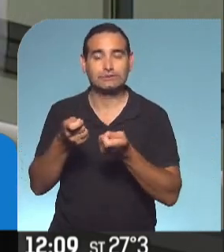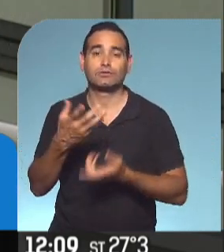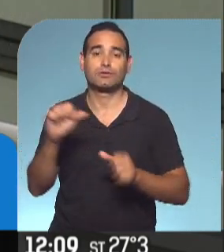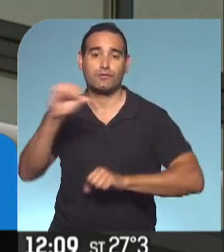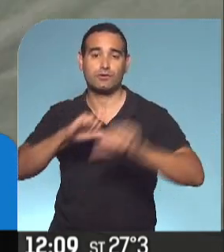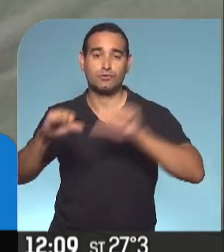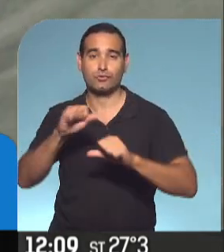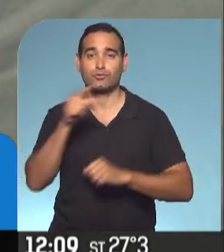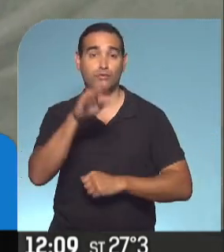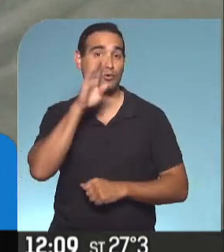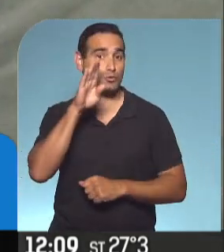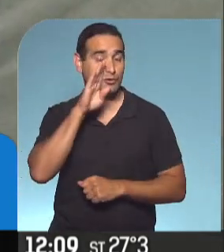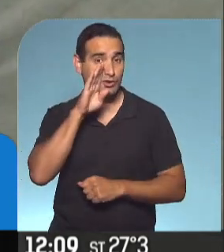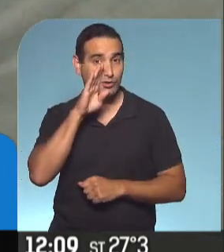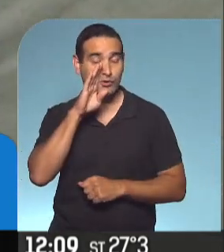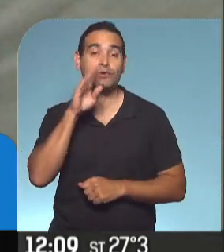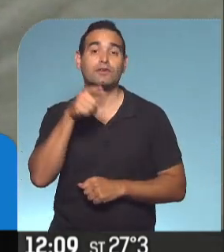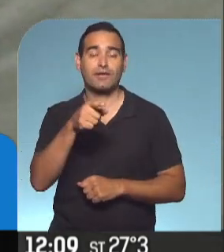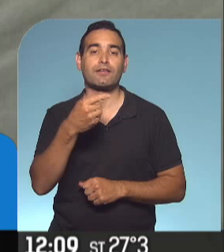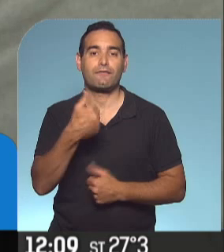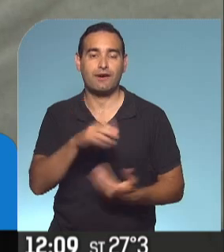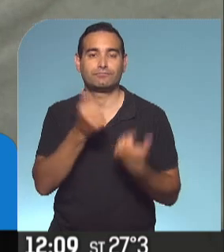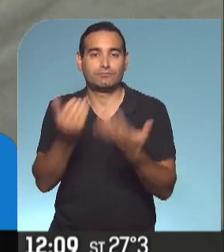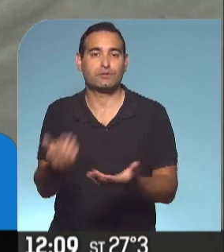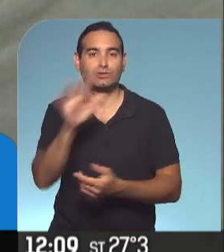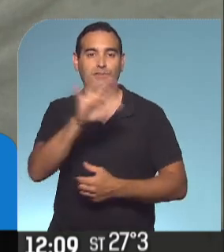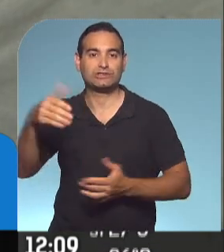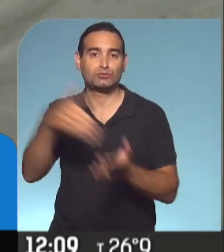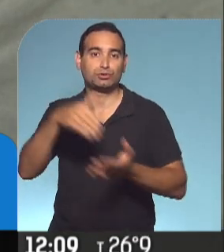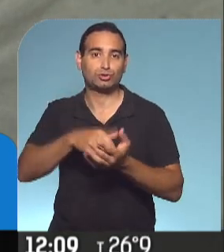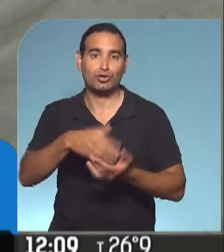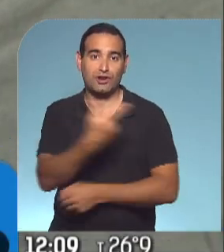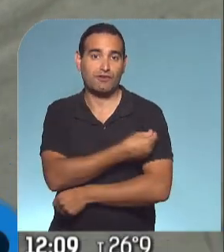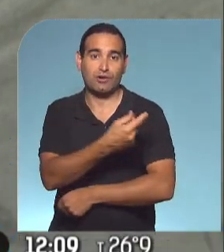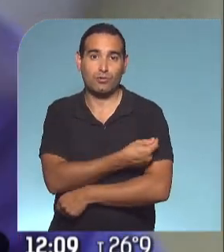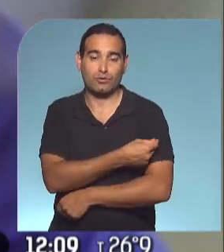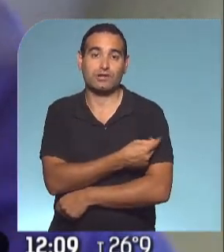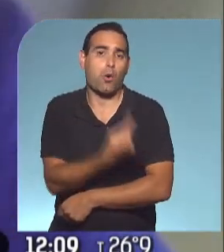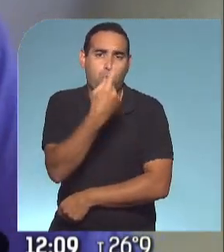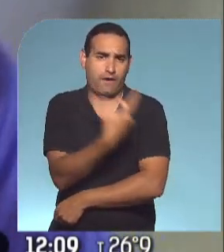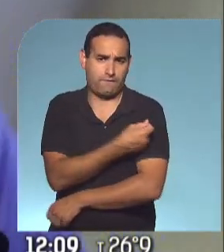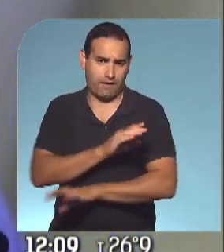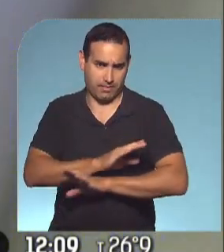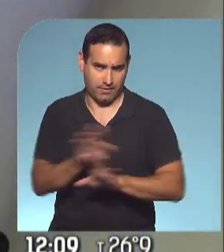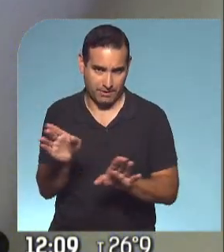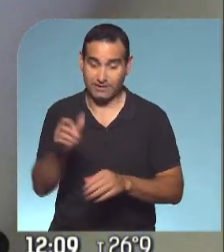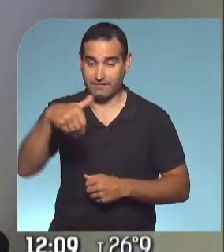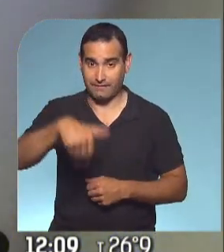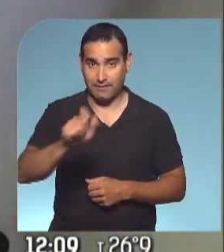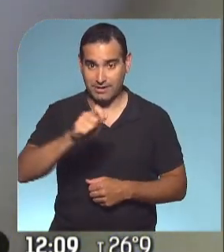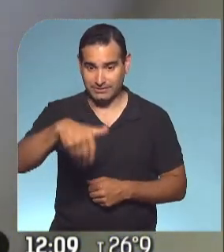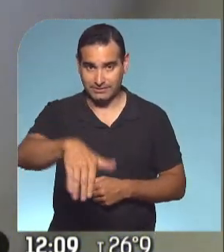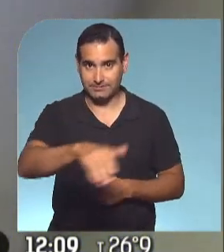johnson and johnson que proveería 55 millones de vacunas de una sola dosis durante los próximos